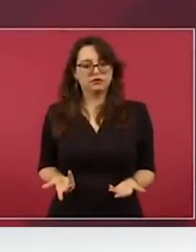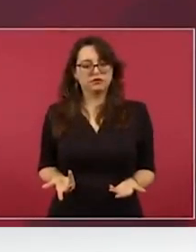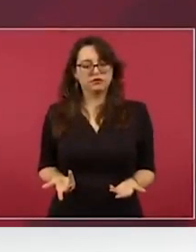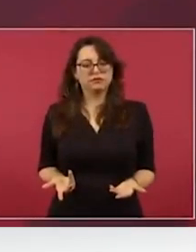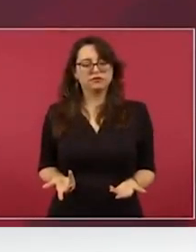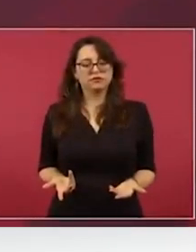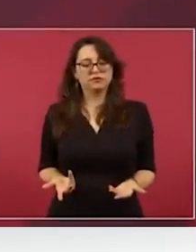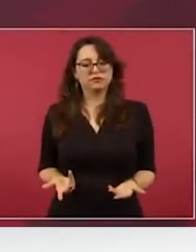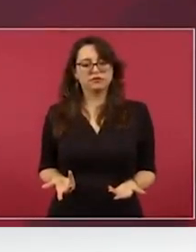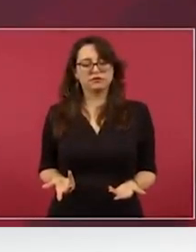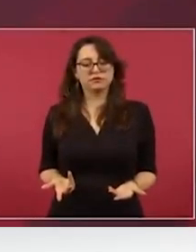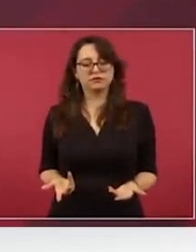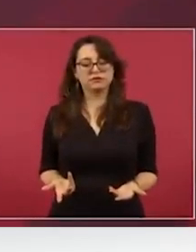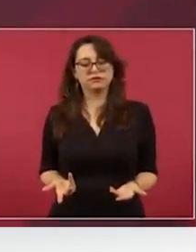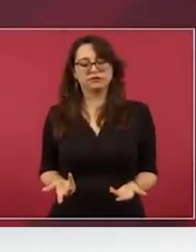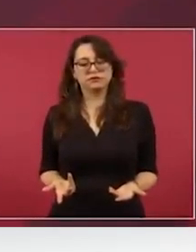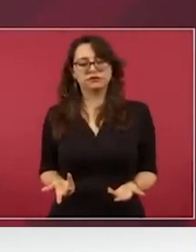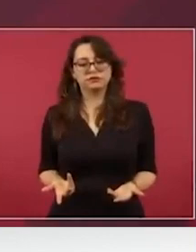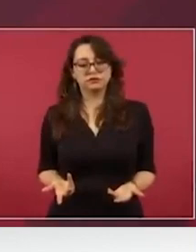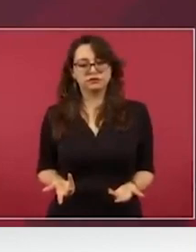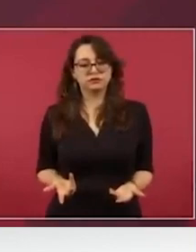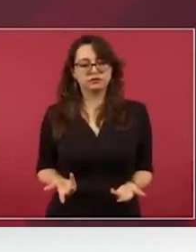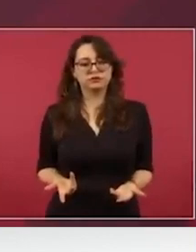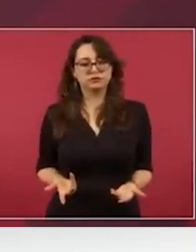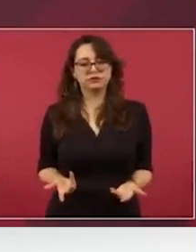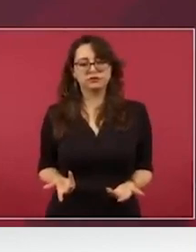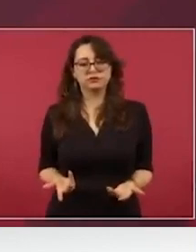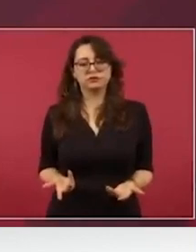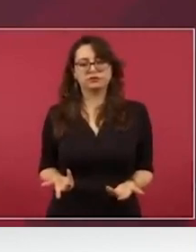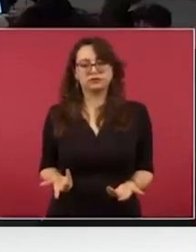cuales fueron ventilados esta semana por el gobierno federal.